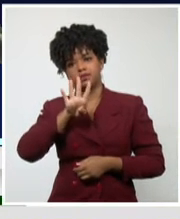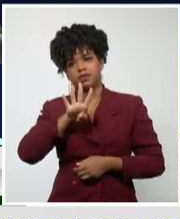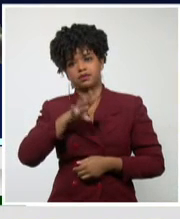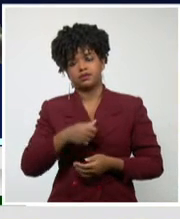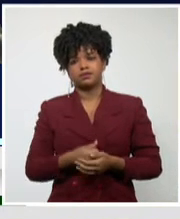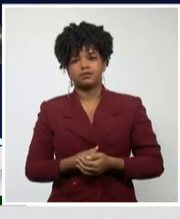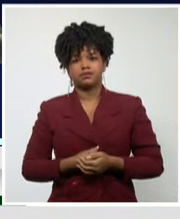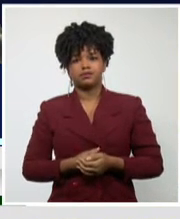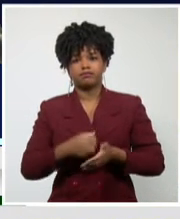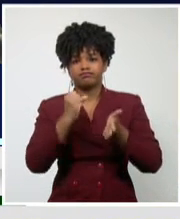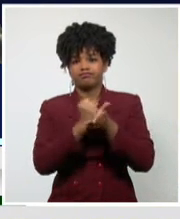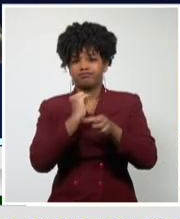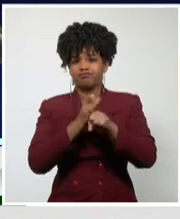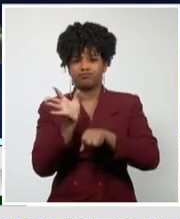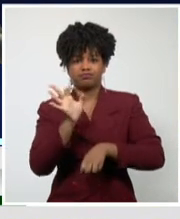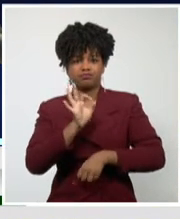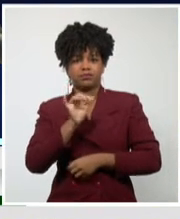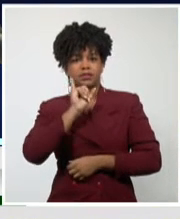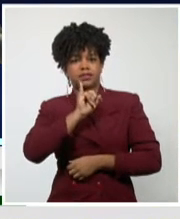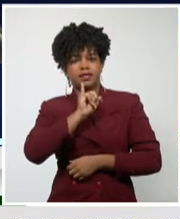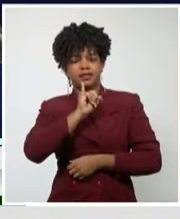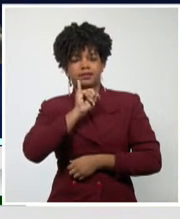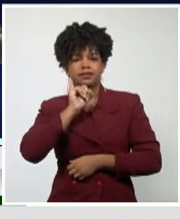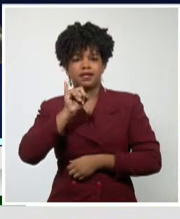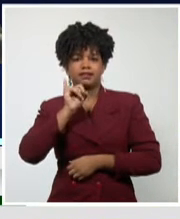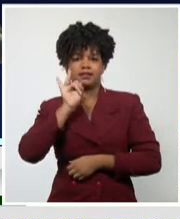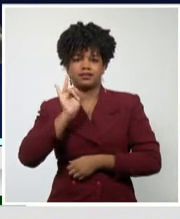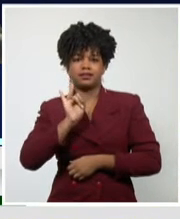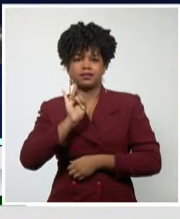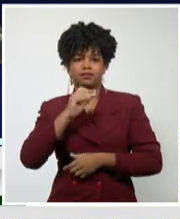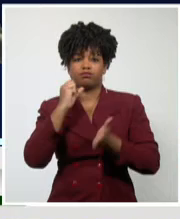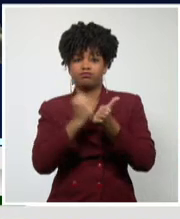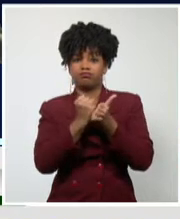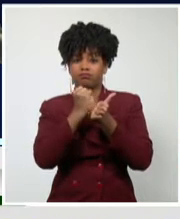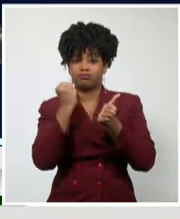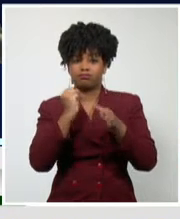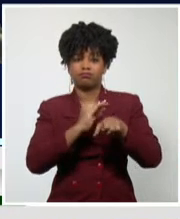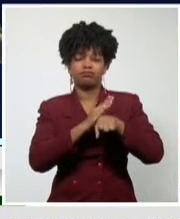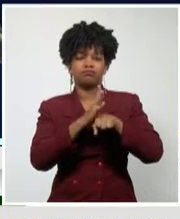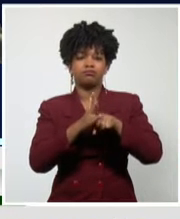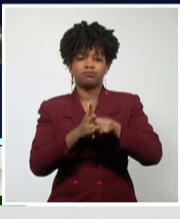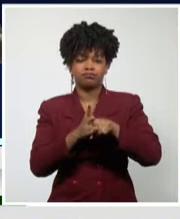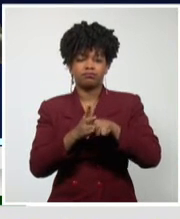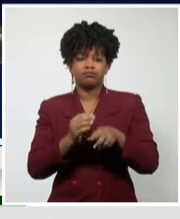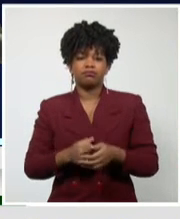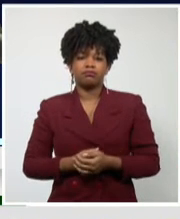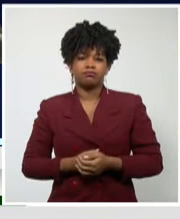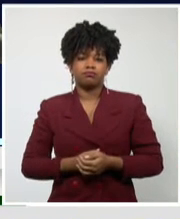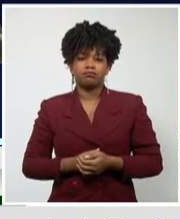sospechosos 667 y confirmados COVID-19